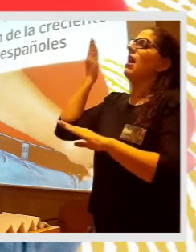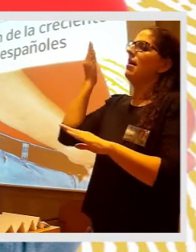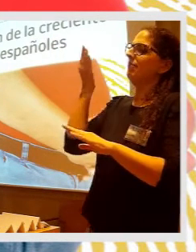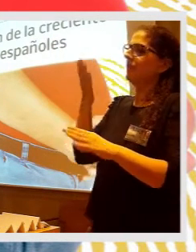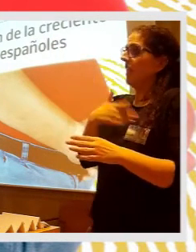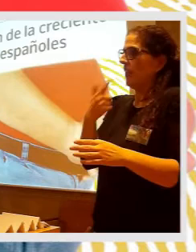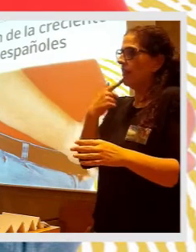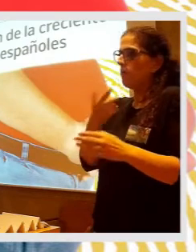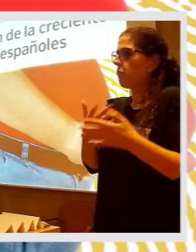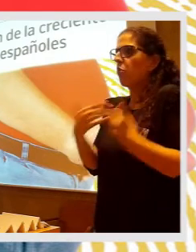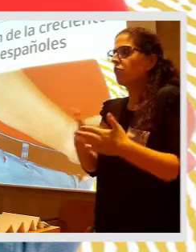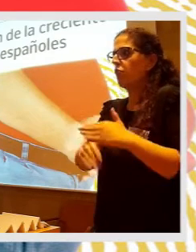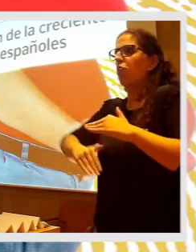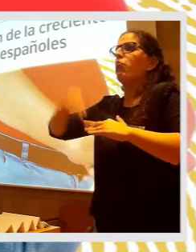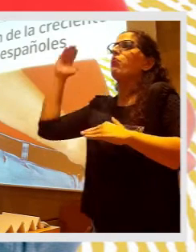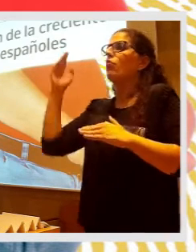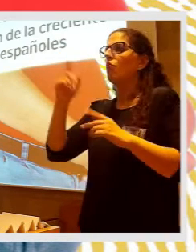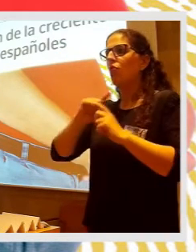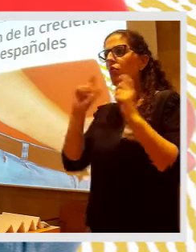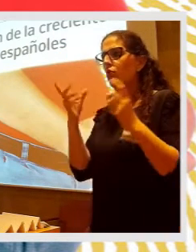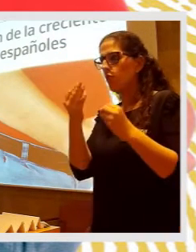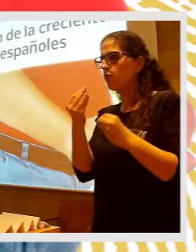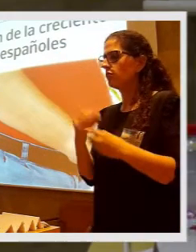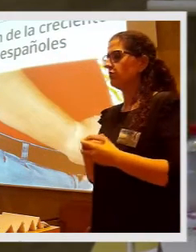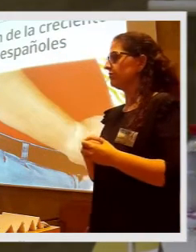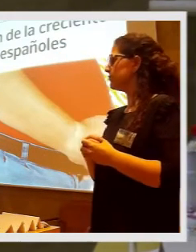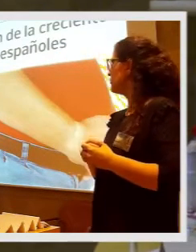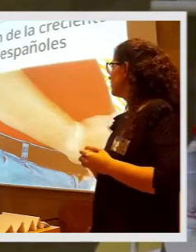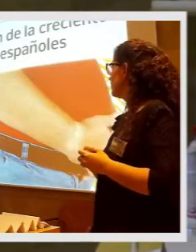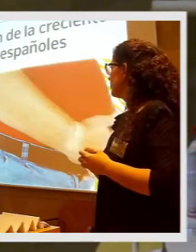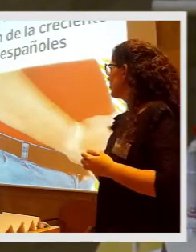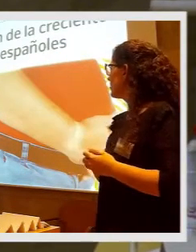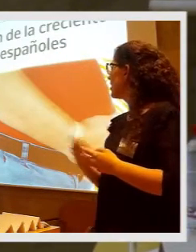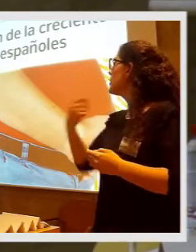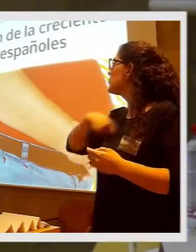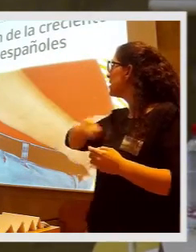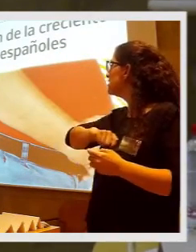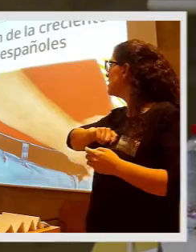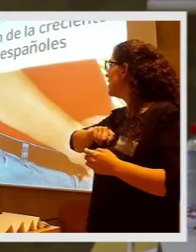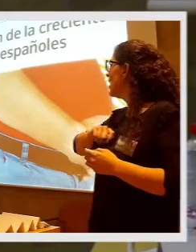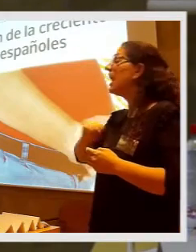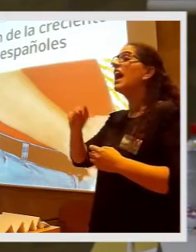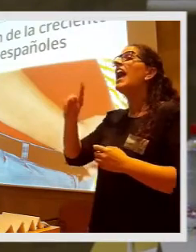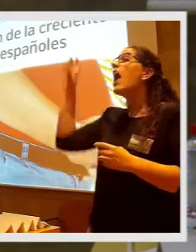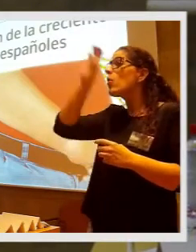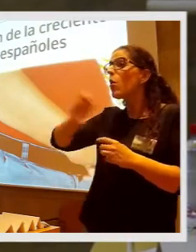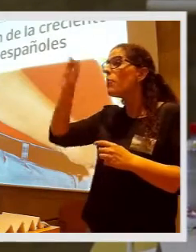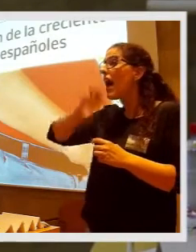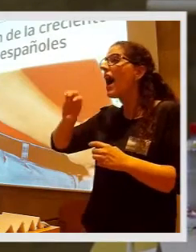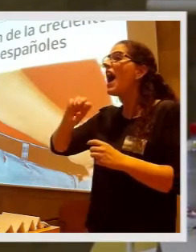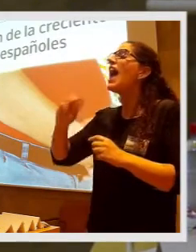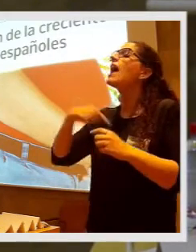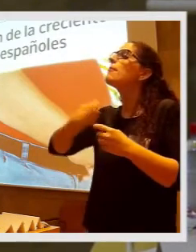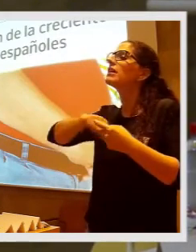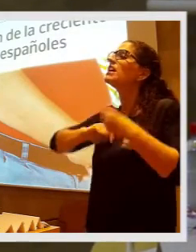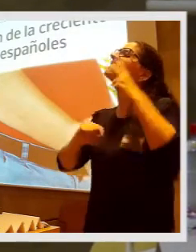se ha multiplicado por 3. Es una cifra muy, muy elevada, ¿no? Fijaros que España es el segundo país europeo con más personas con